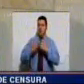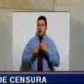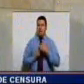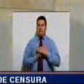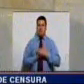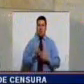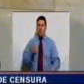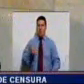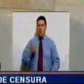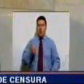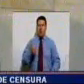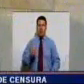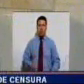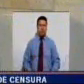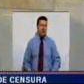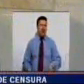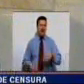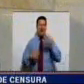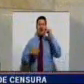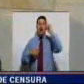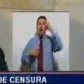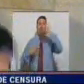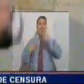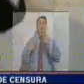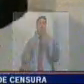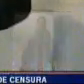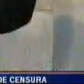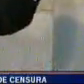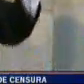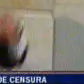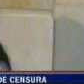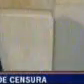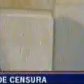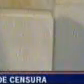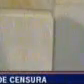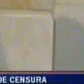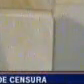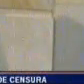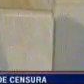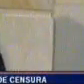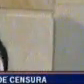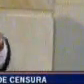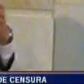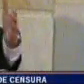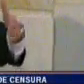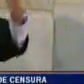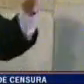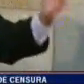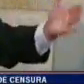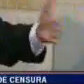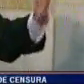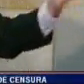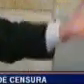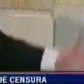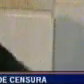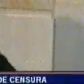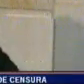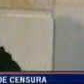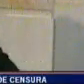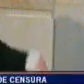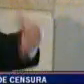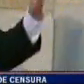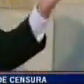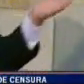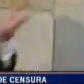empresas privadas es bueno, así se defraude al Estado, en términos generales. Al ministro Cárdenas lo suelen felicitar